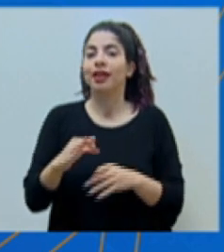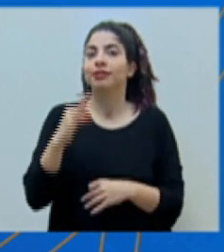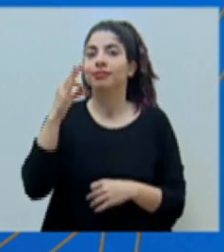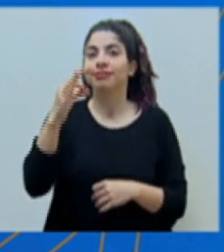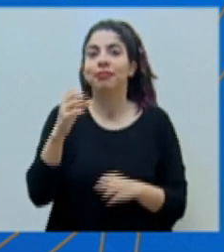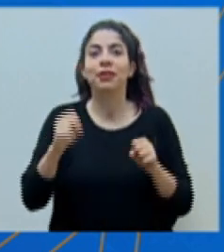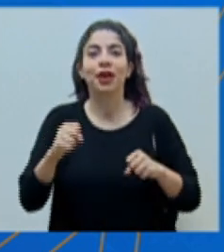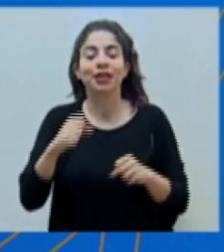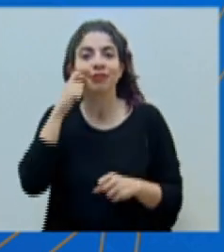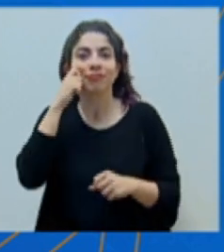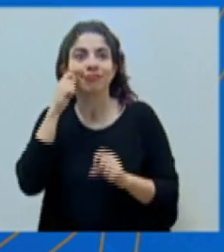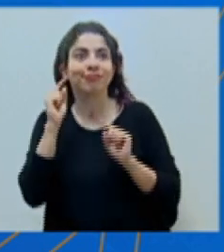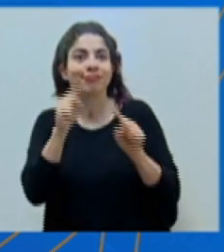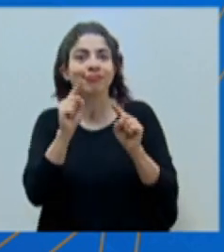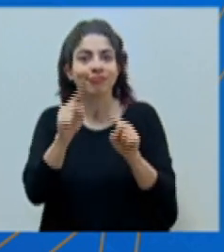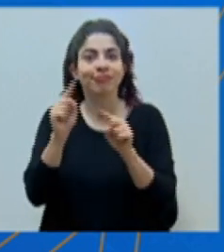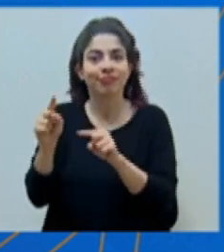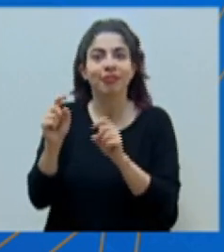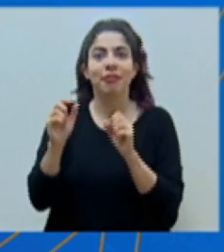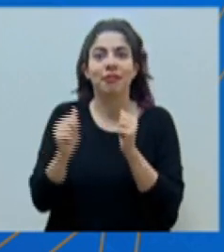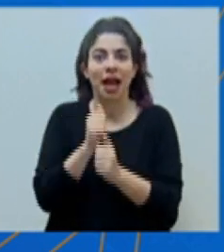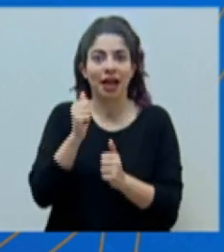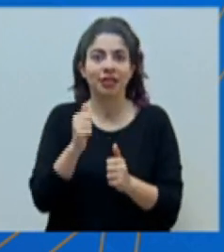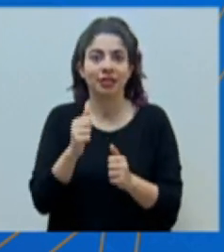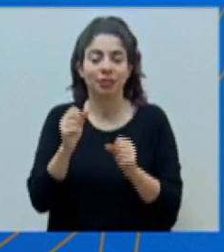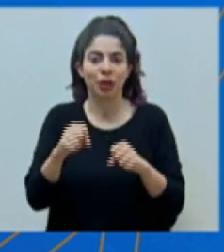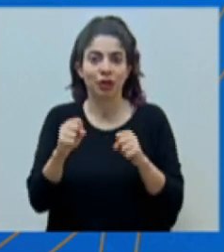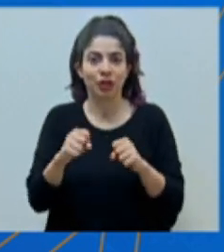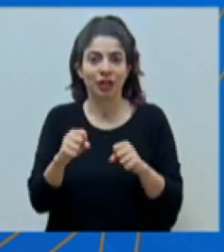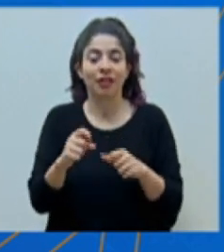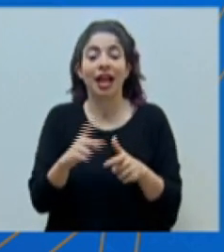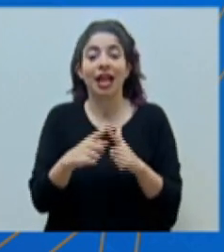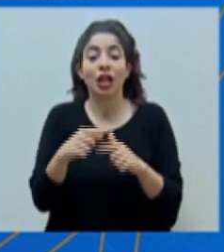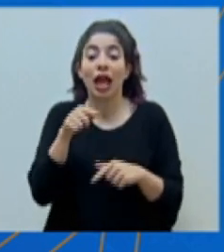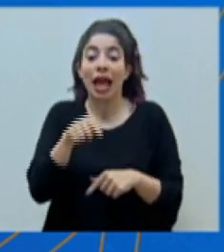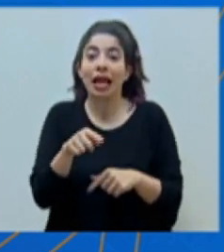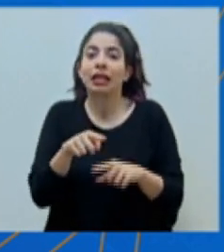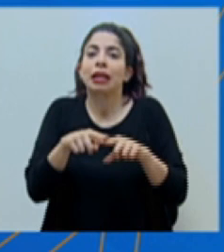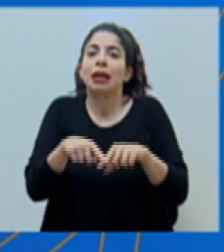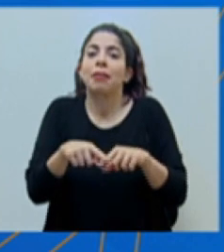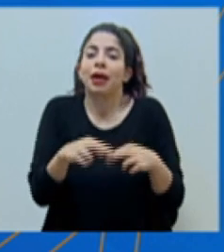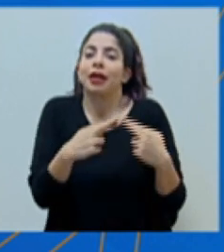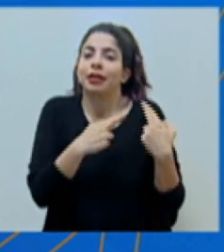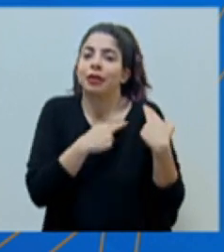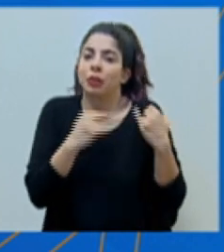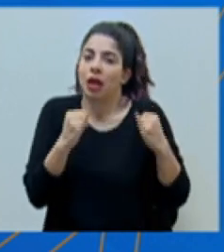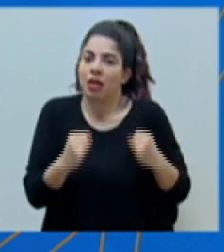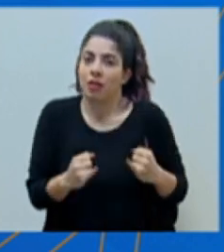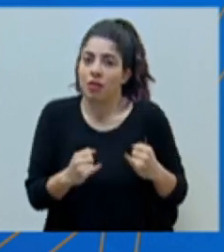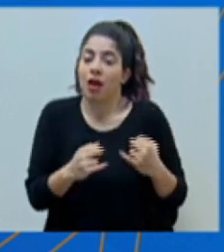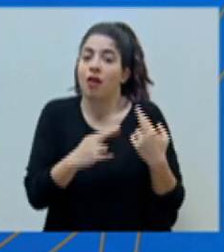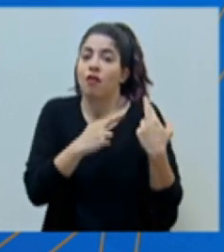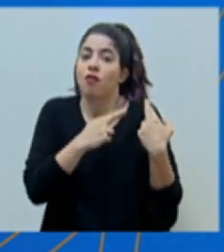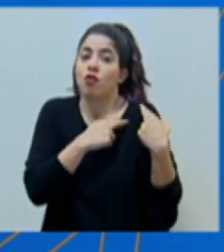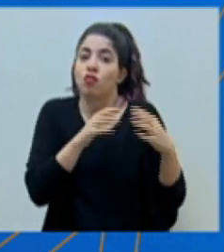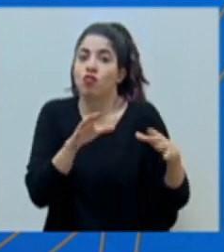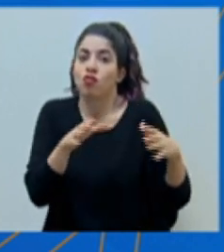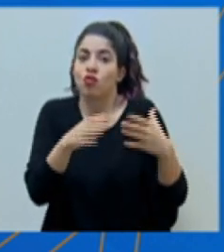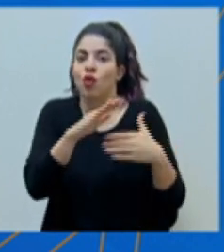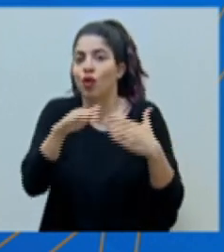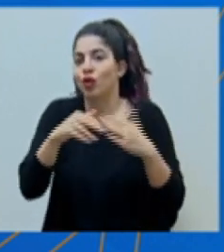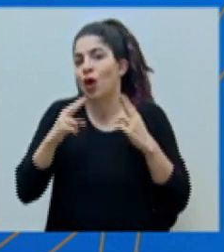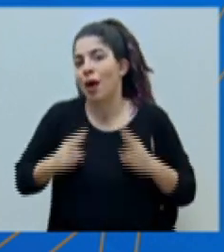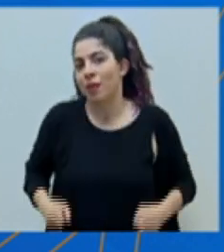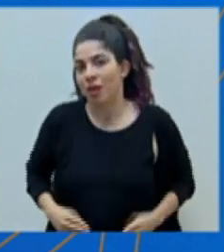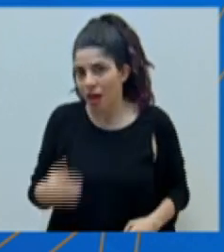de presencialidad en los centros educativos. Entonces eso pasa también por la responsabilidad individual y colectiva que tenemos todos los habitantes de este